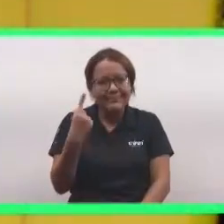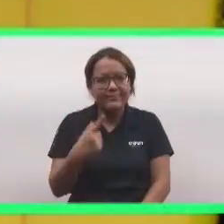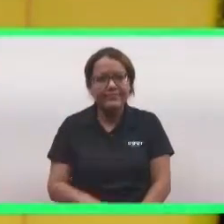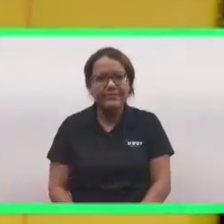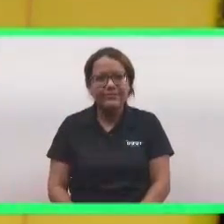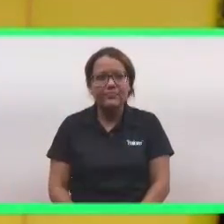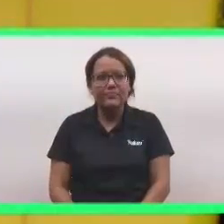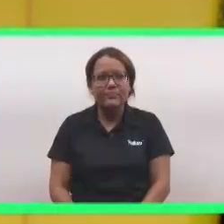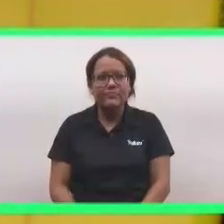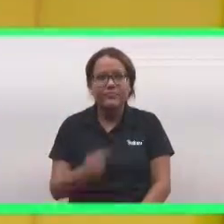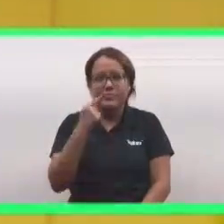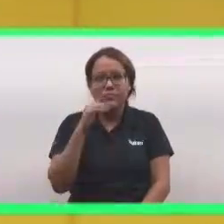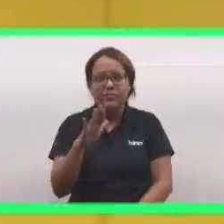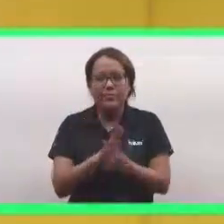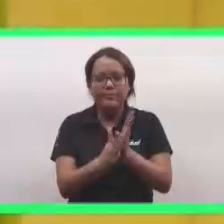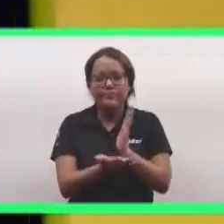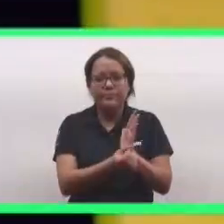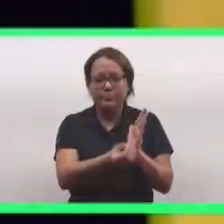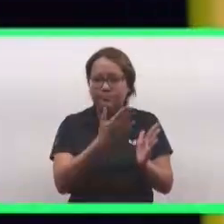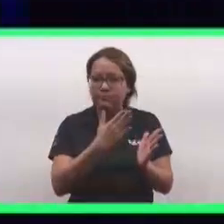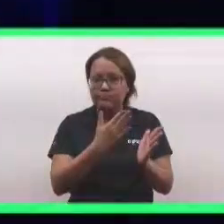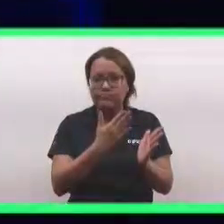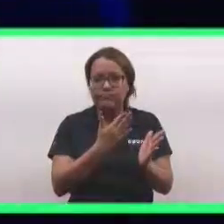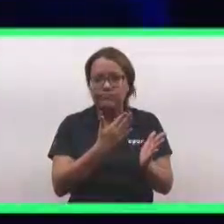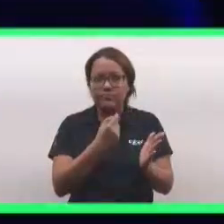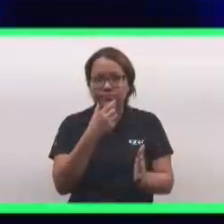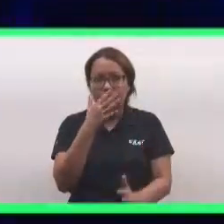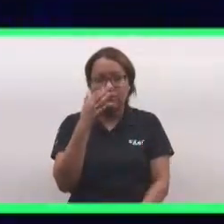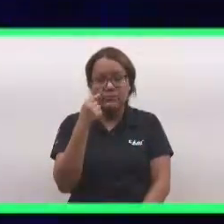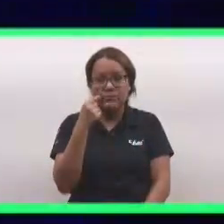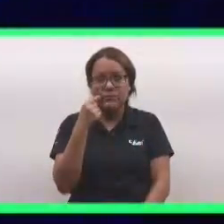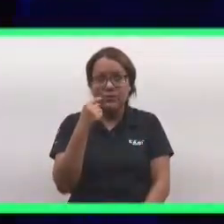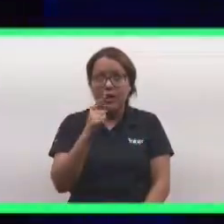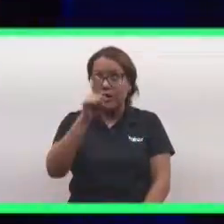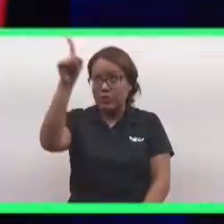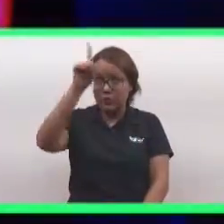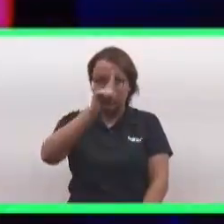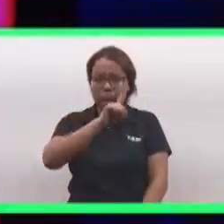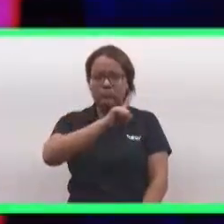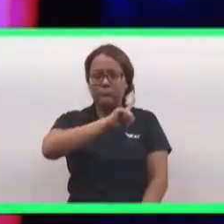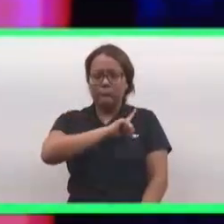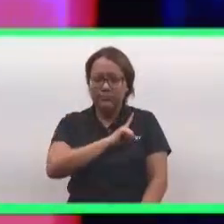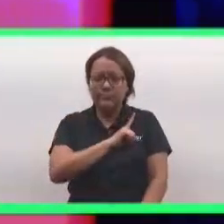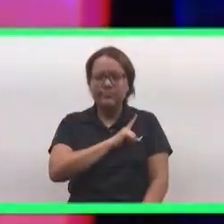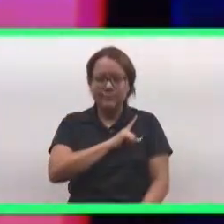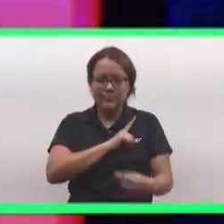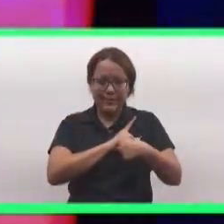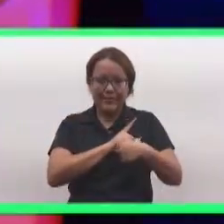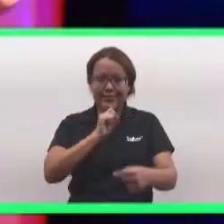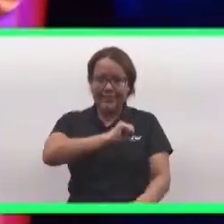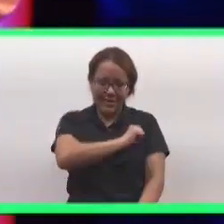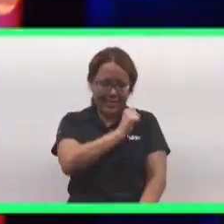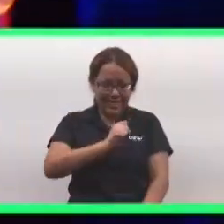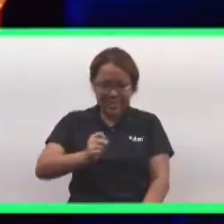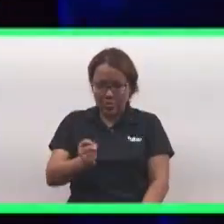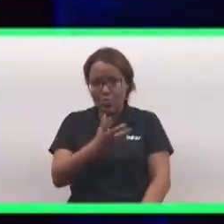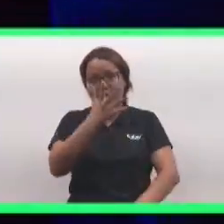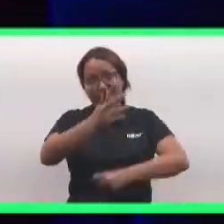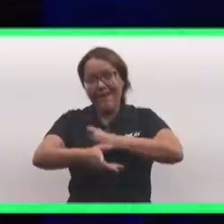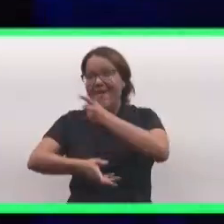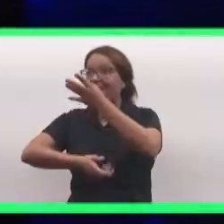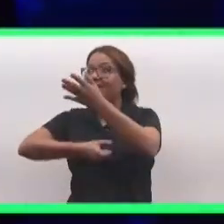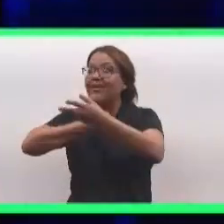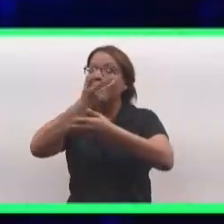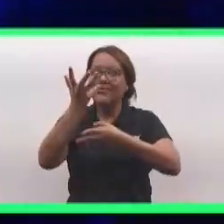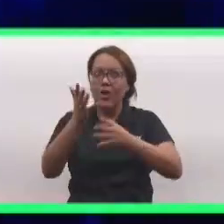Una de las cosas que la Biblia afirma es que cuando Dios llega a nuestra vida, Dios pone en nosotros un cántico nuevo. ¿Alguien dice amén a eso?